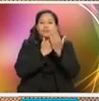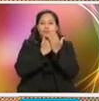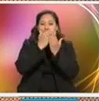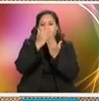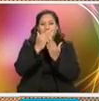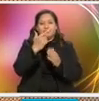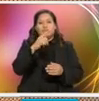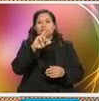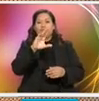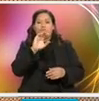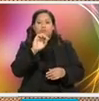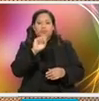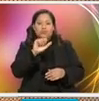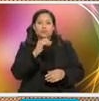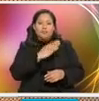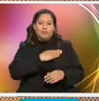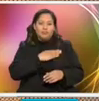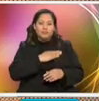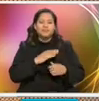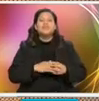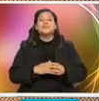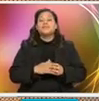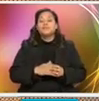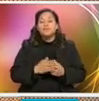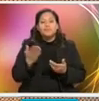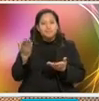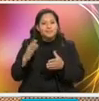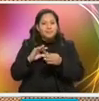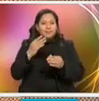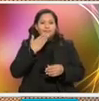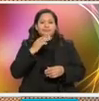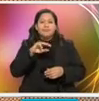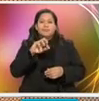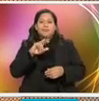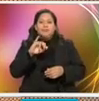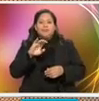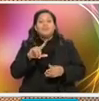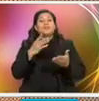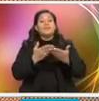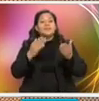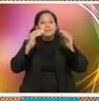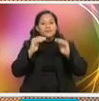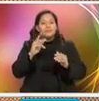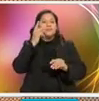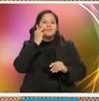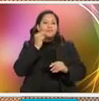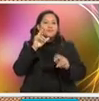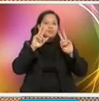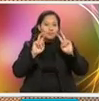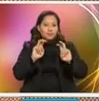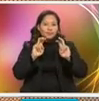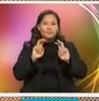la glucosa buena, como bien nos dice Maribel. Y ahora es momento de que vayamos con Paola